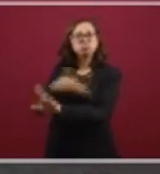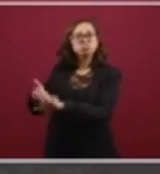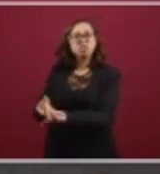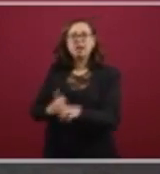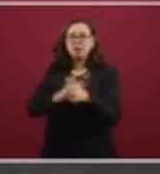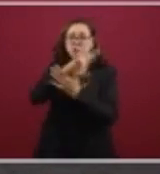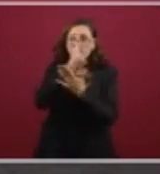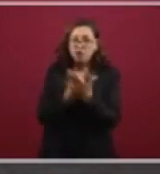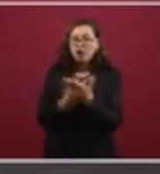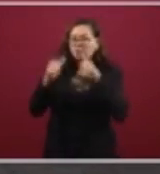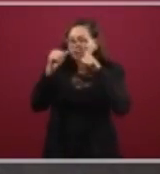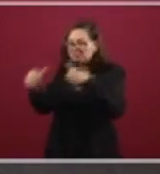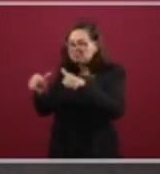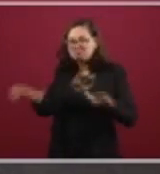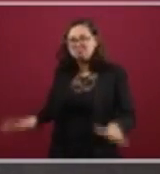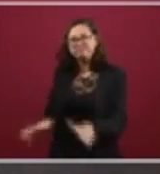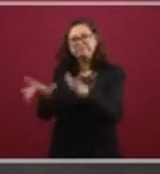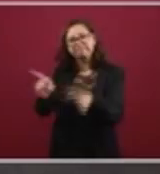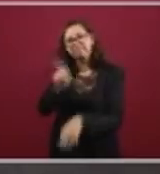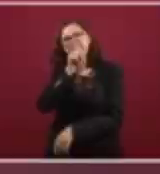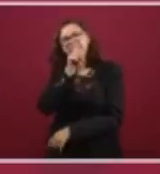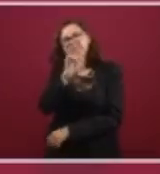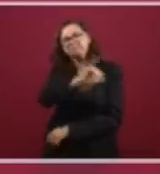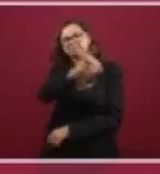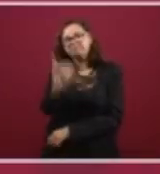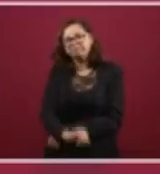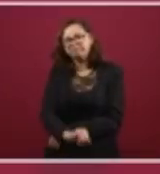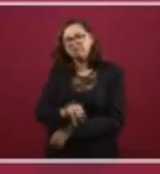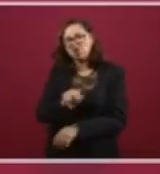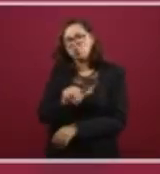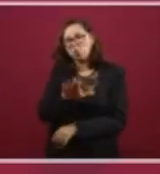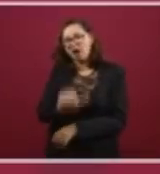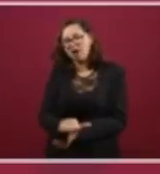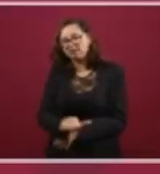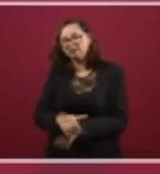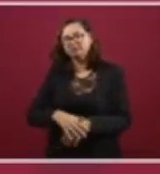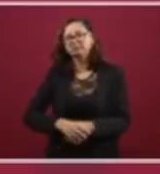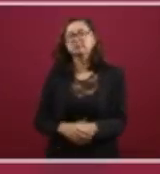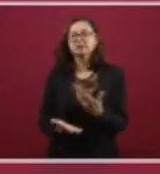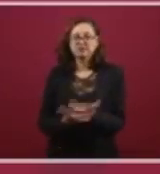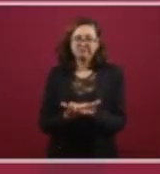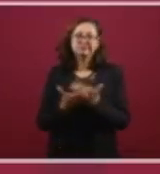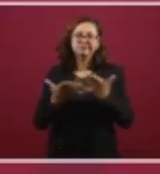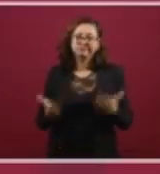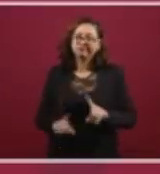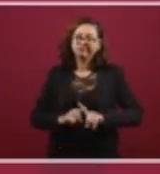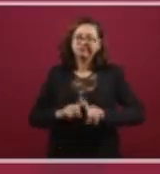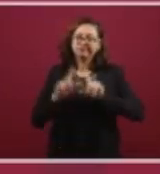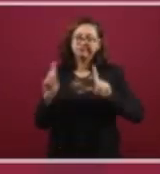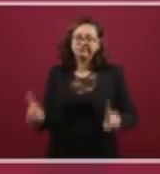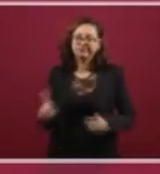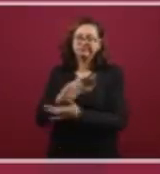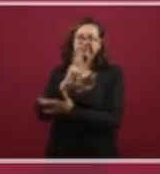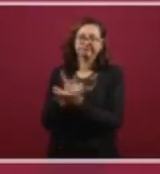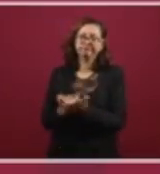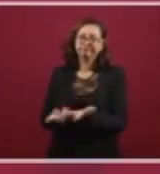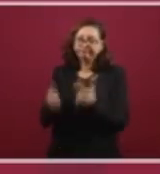para atender a los jóvenes, como se está haciendo en la actualidad.